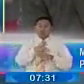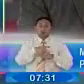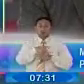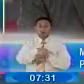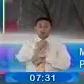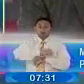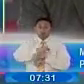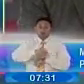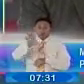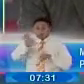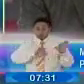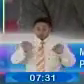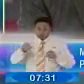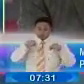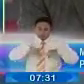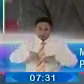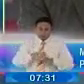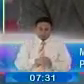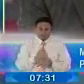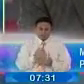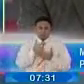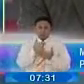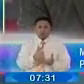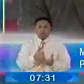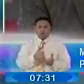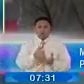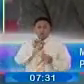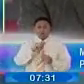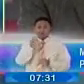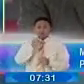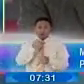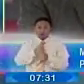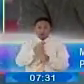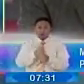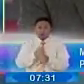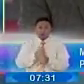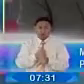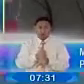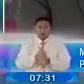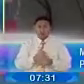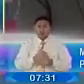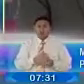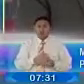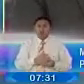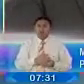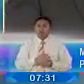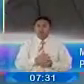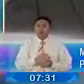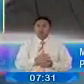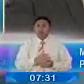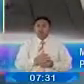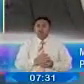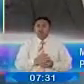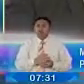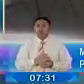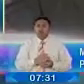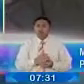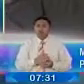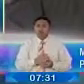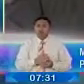que puedan ellos también sentir, no solamente a nivel de mano de obra no calificada, sino también a nivel de transporte, para que puedan sentir